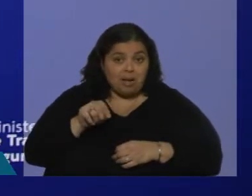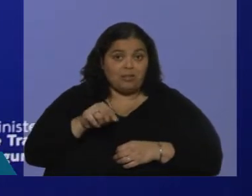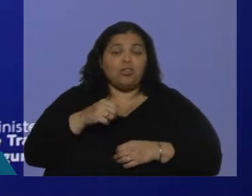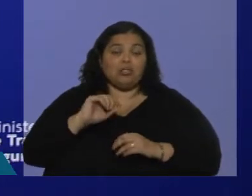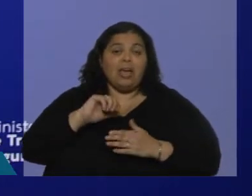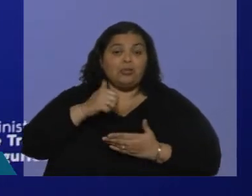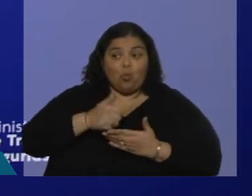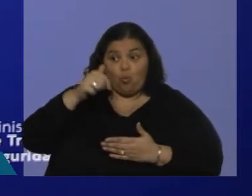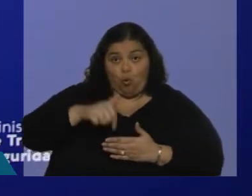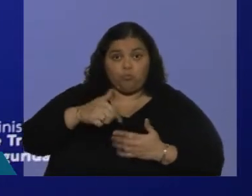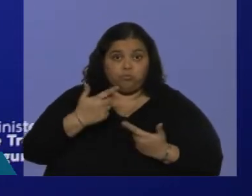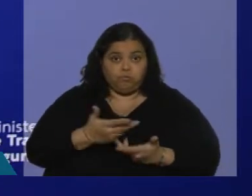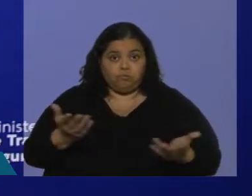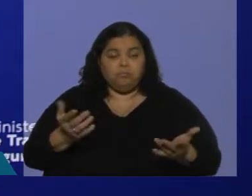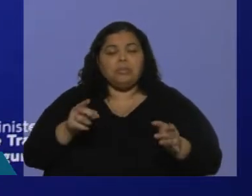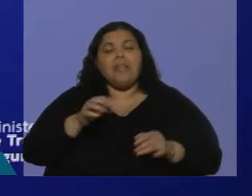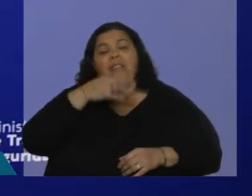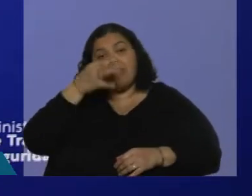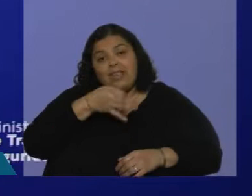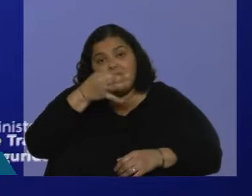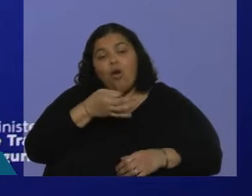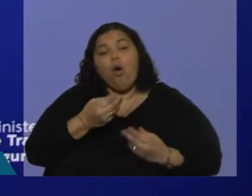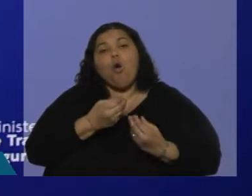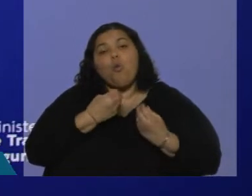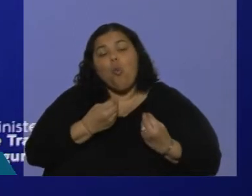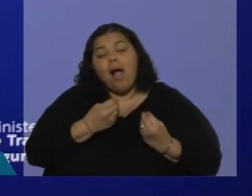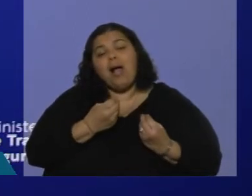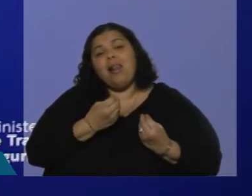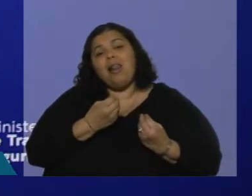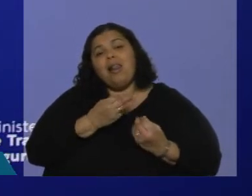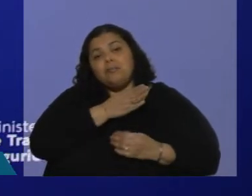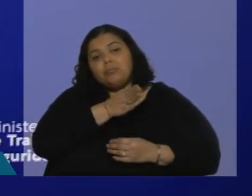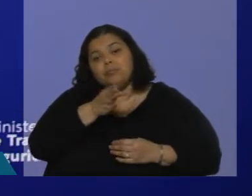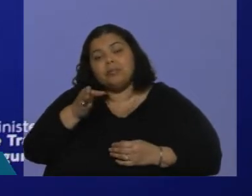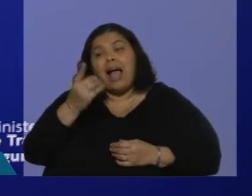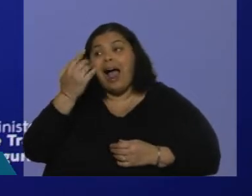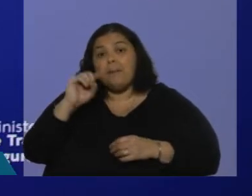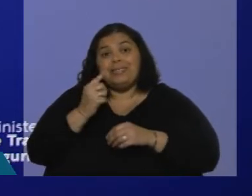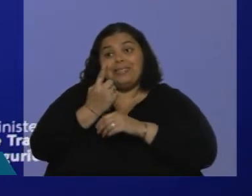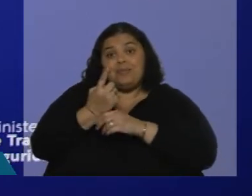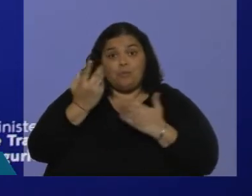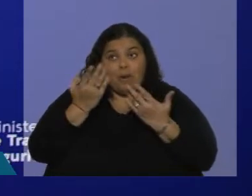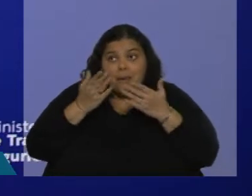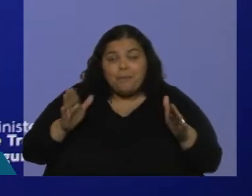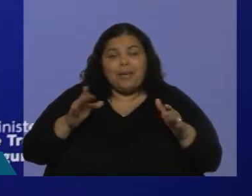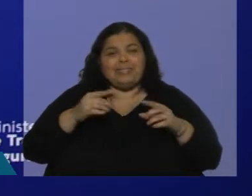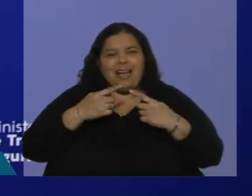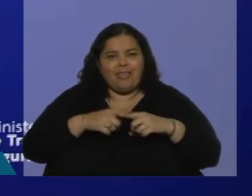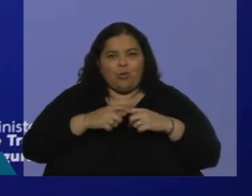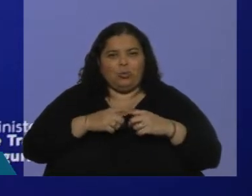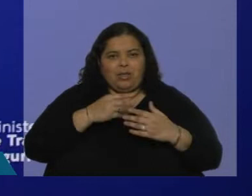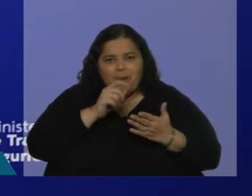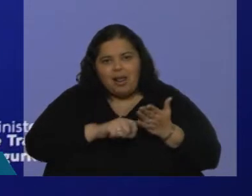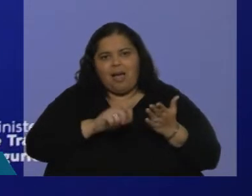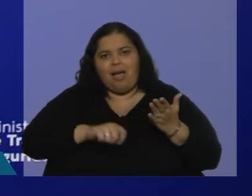de este anteproyecto explicaba cuáles fueron los alcances que se plantearon al principio para plan para desarrollar